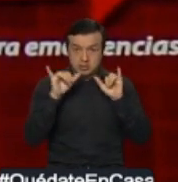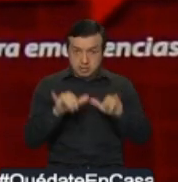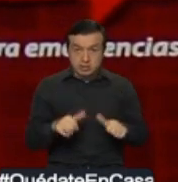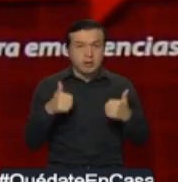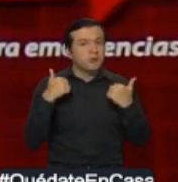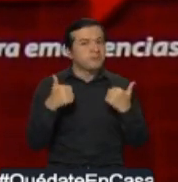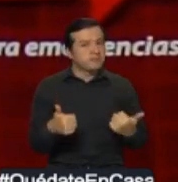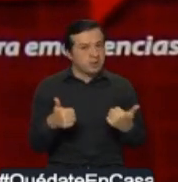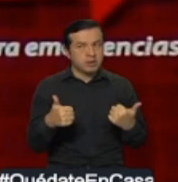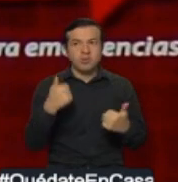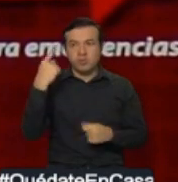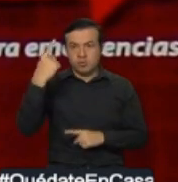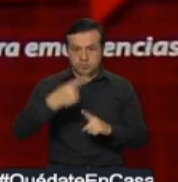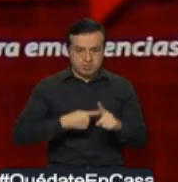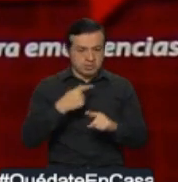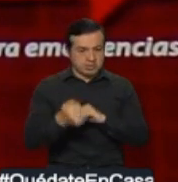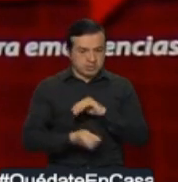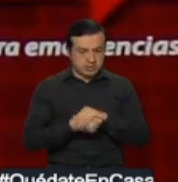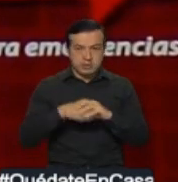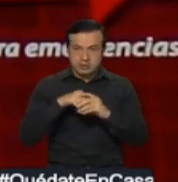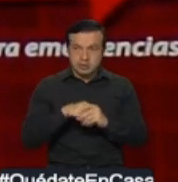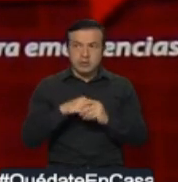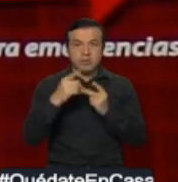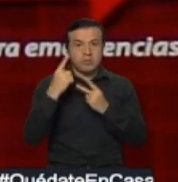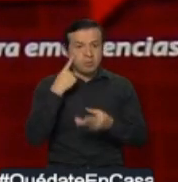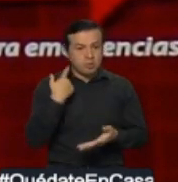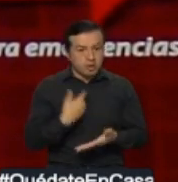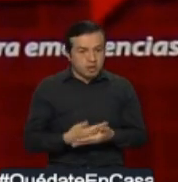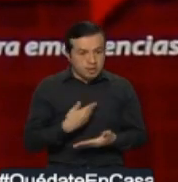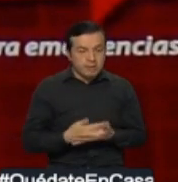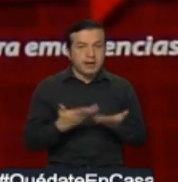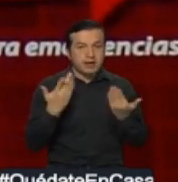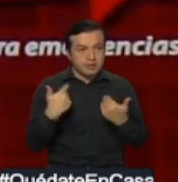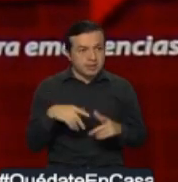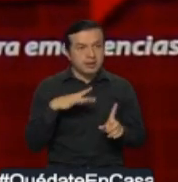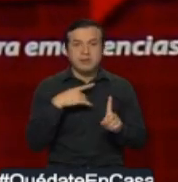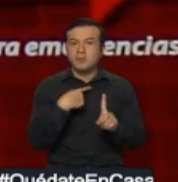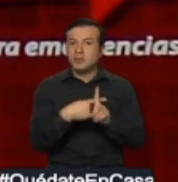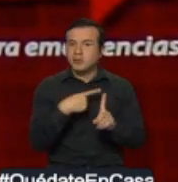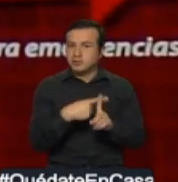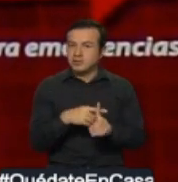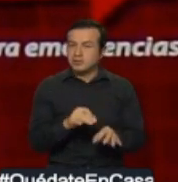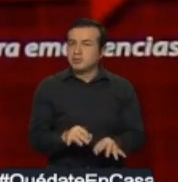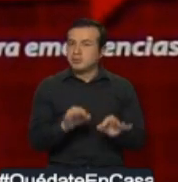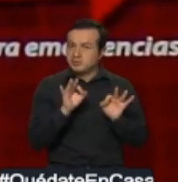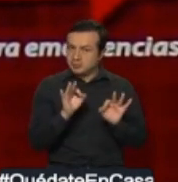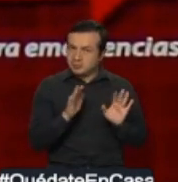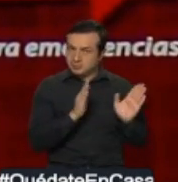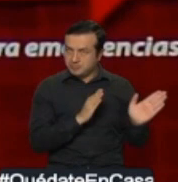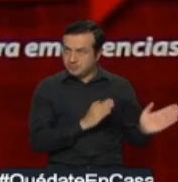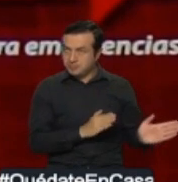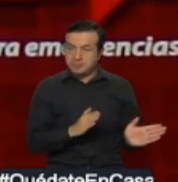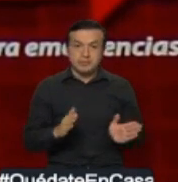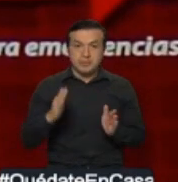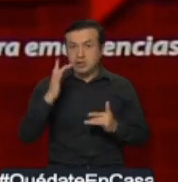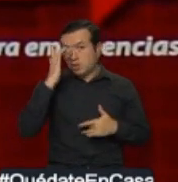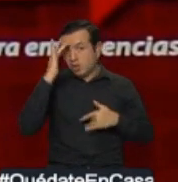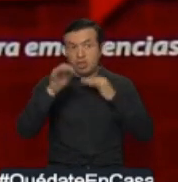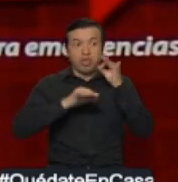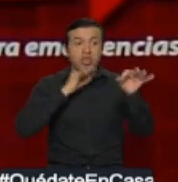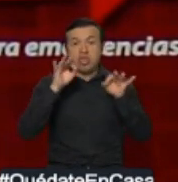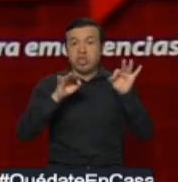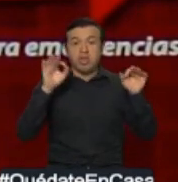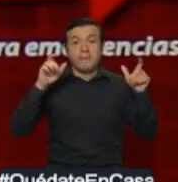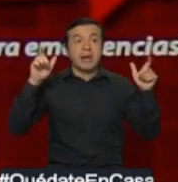funciona. Un mes de aislamiento empieza a mostrarnos ya sus resultados en la mitigación del